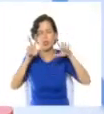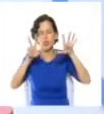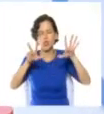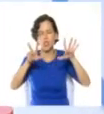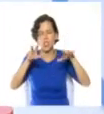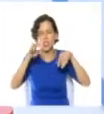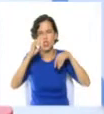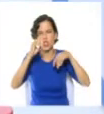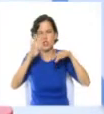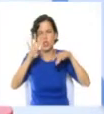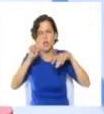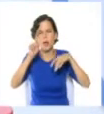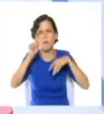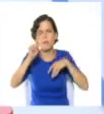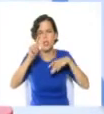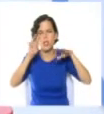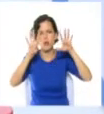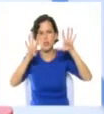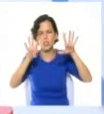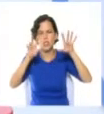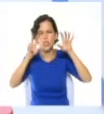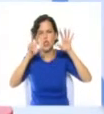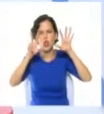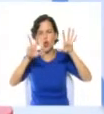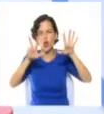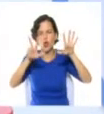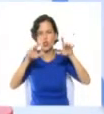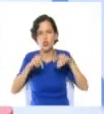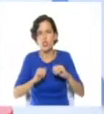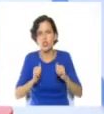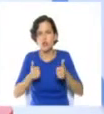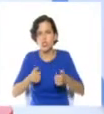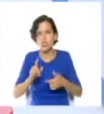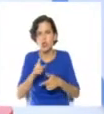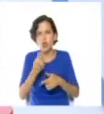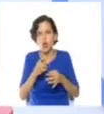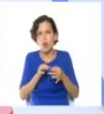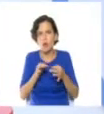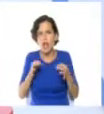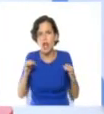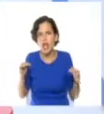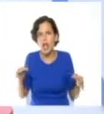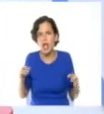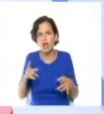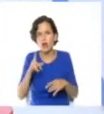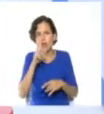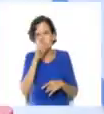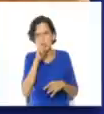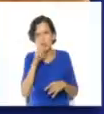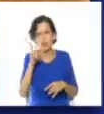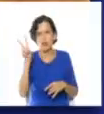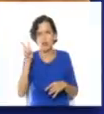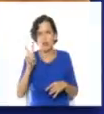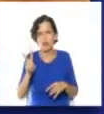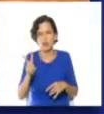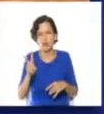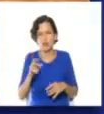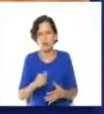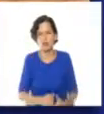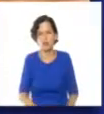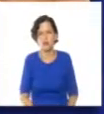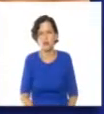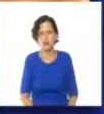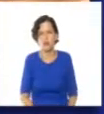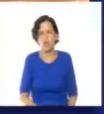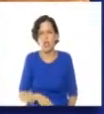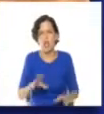de los periodos presidenciales más largos de la historia de Venezuela. Estoy hablando del periodo del presidente general